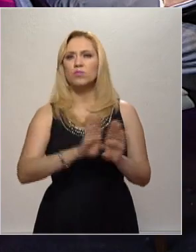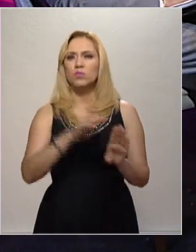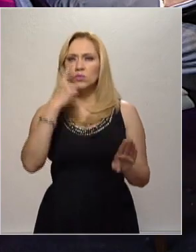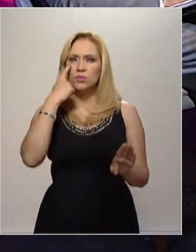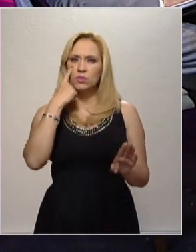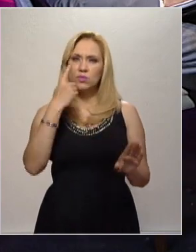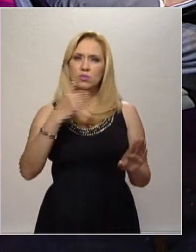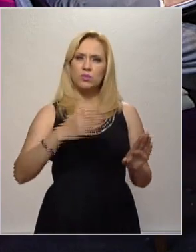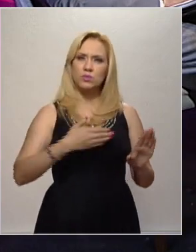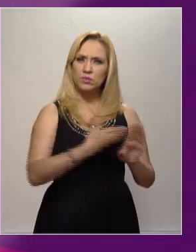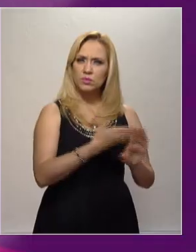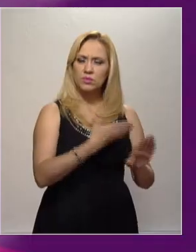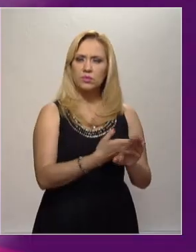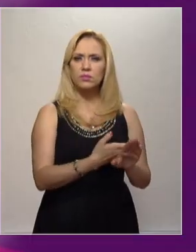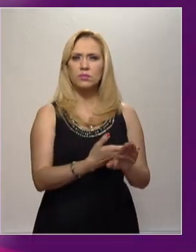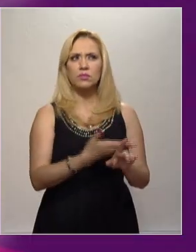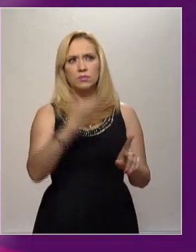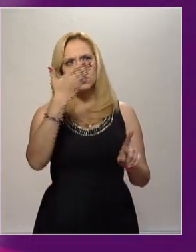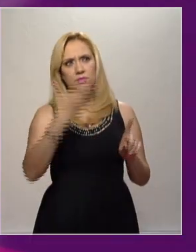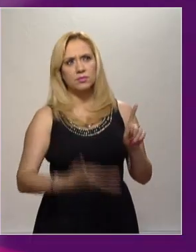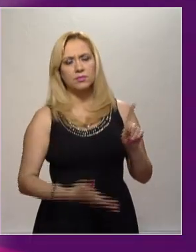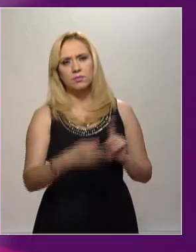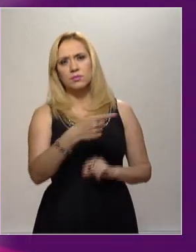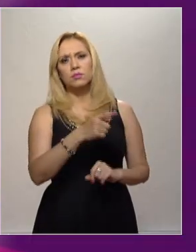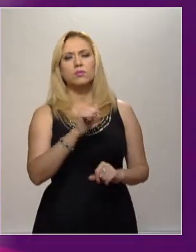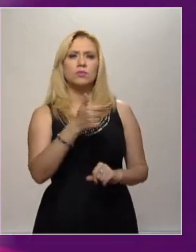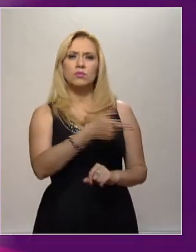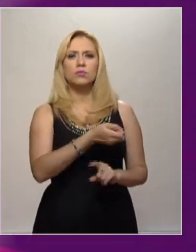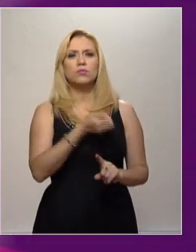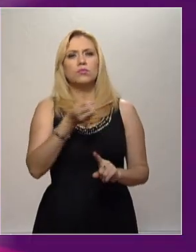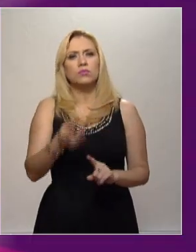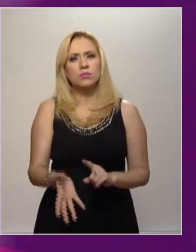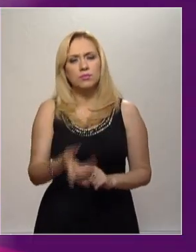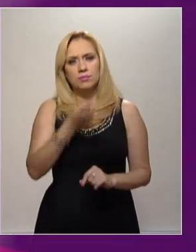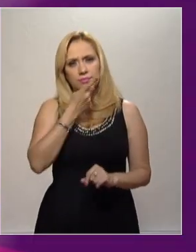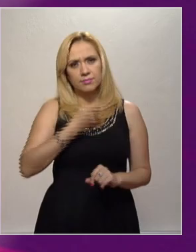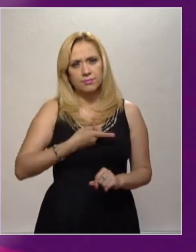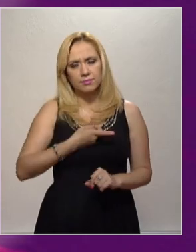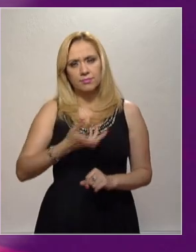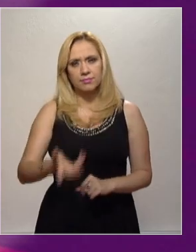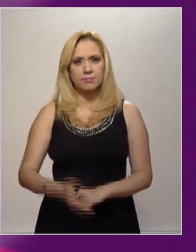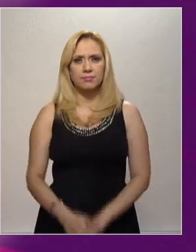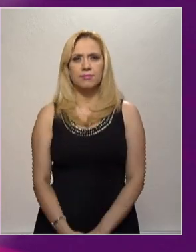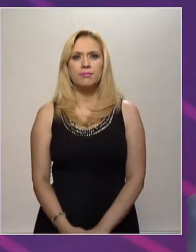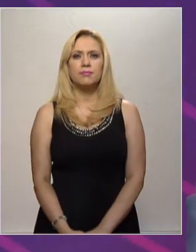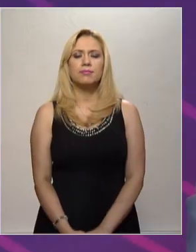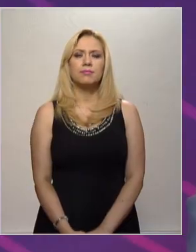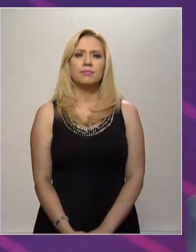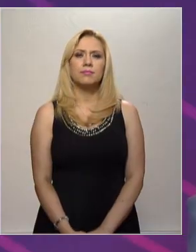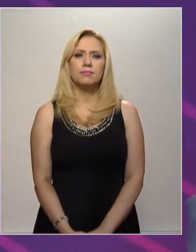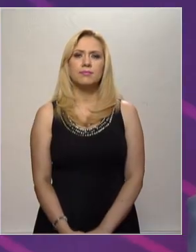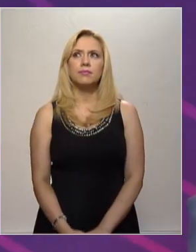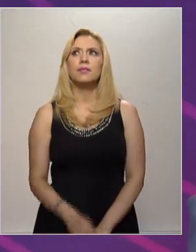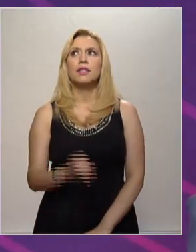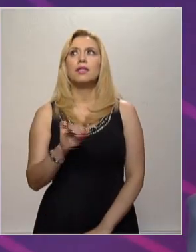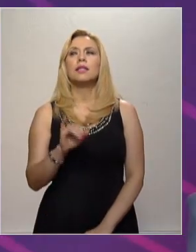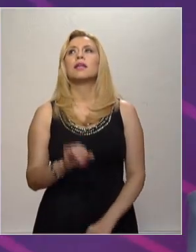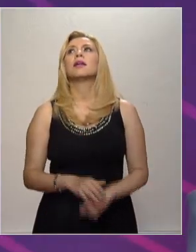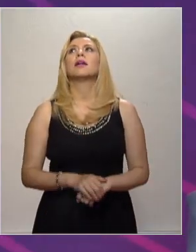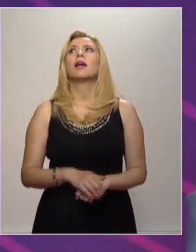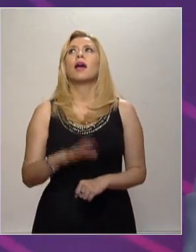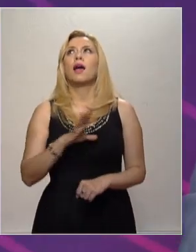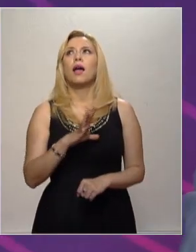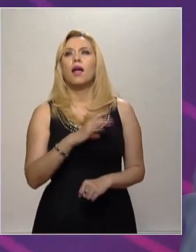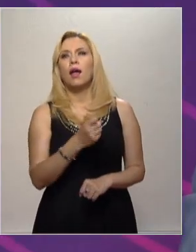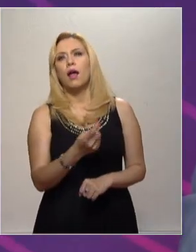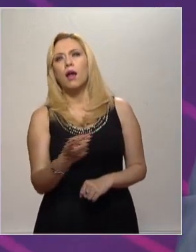obstétrica. No sé si con esa idea y alguna otra que quieras aportar nos podrías terminar la ronda de conclusiones. Sí, mira, hay